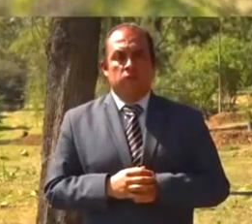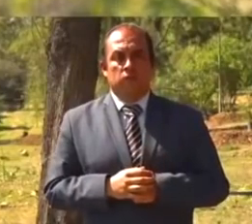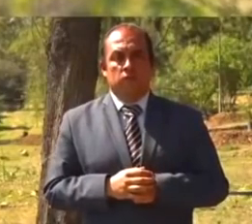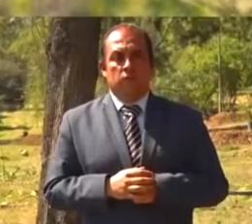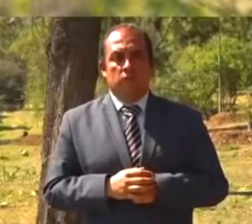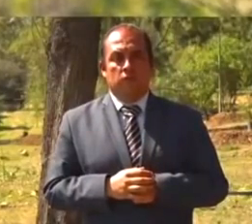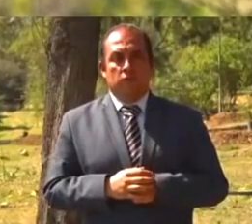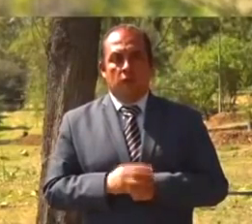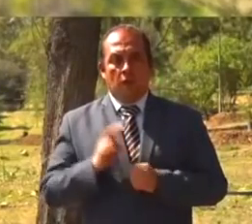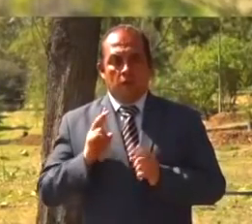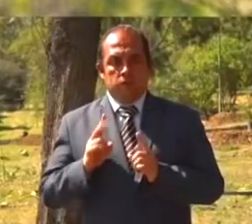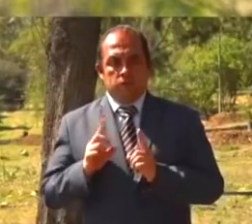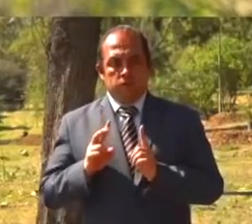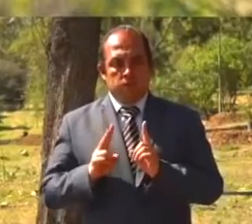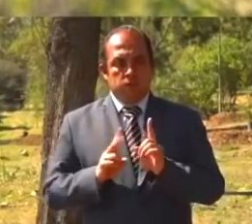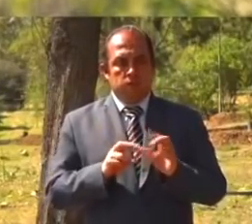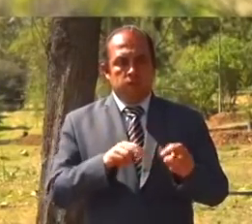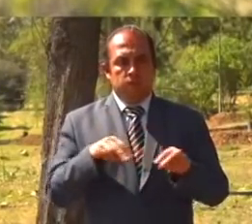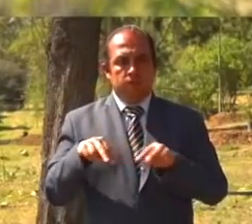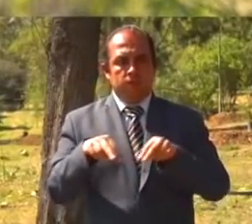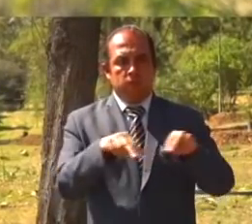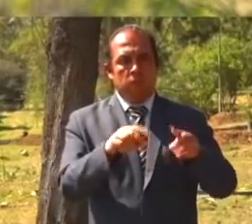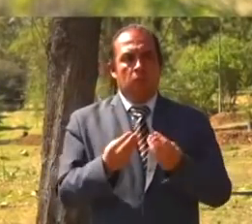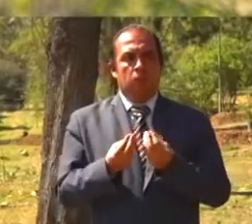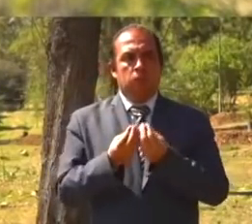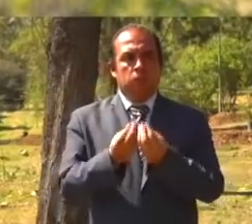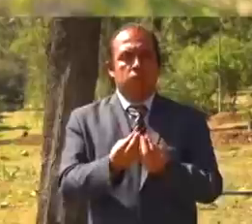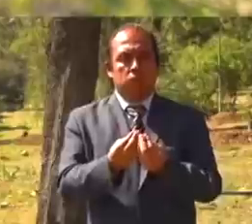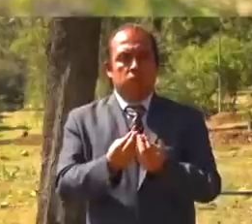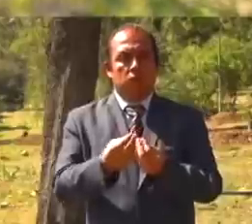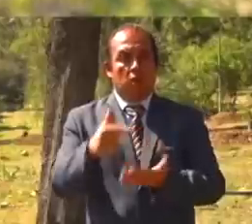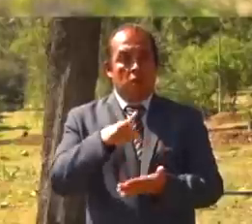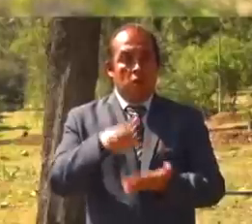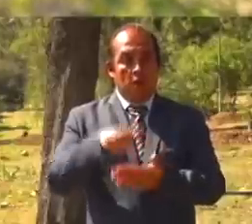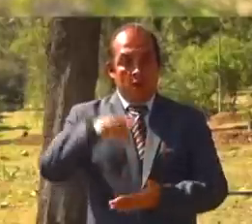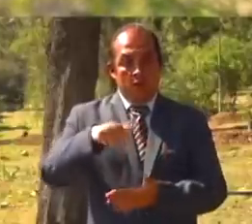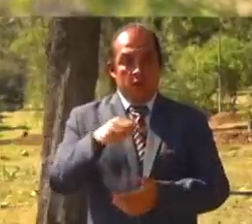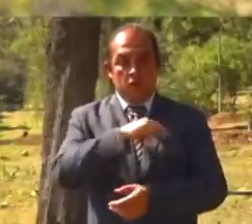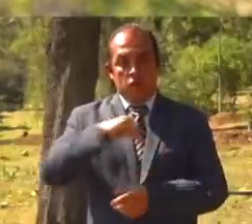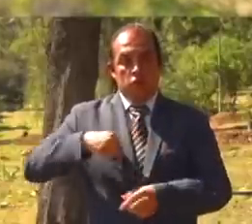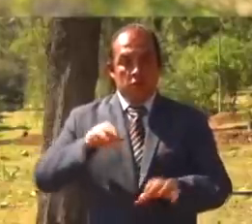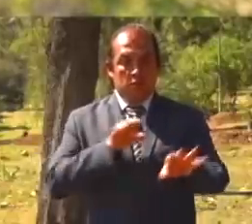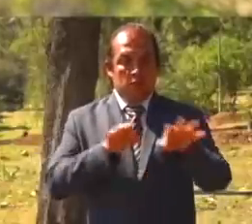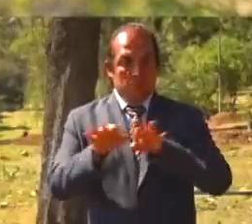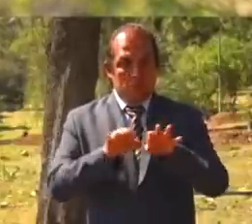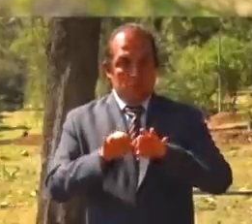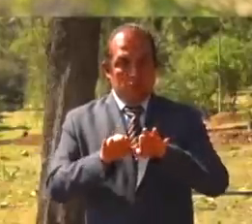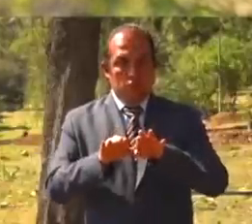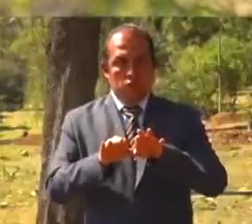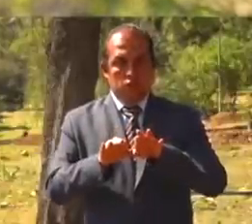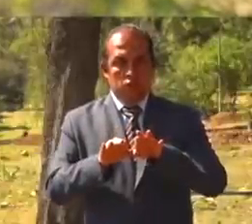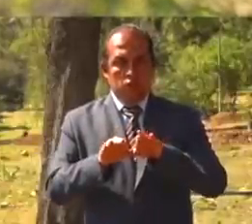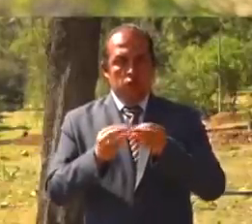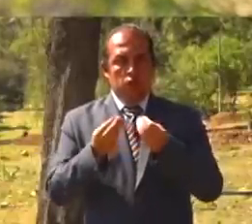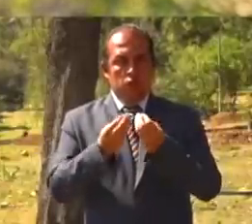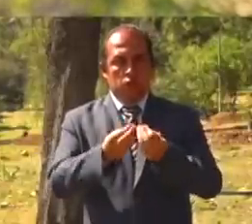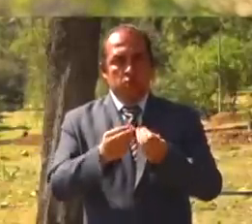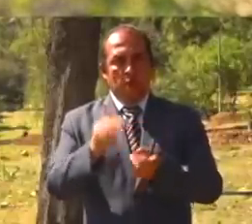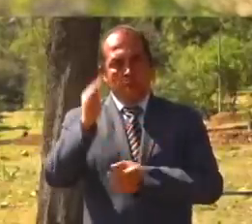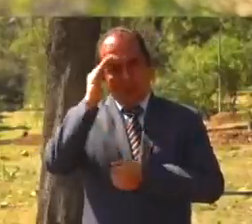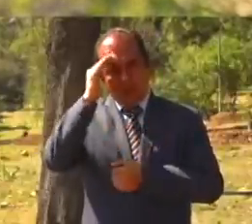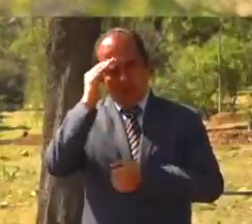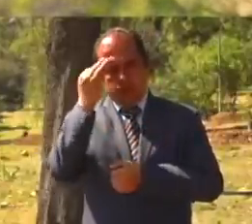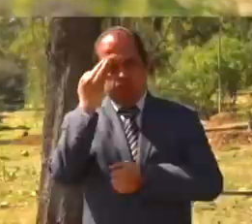que recorramos juntas este sitio en el que tenemos trabajando y pensando durante mucho